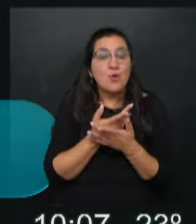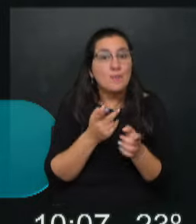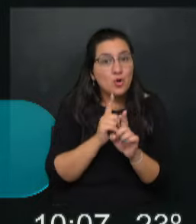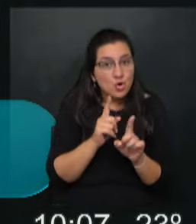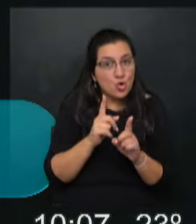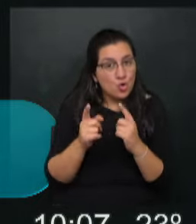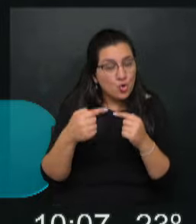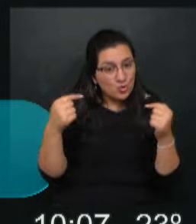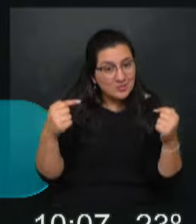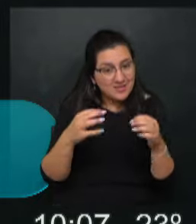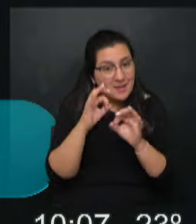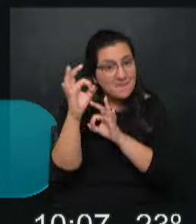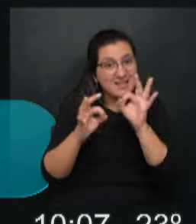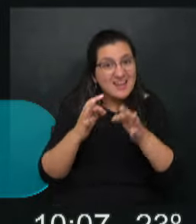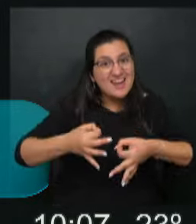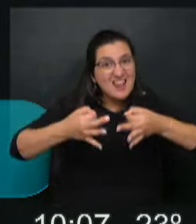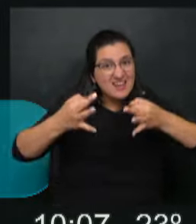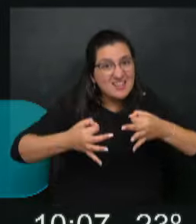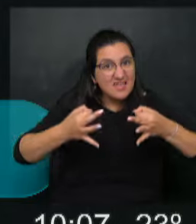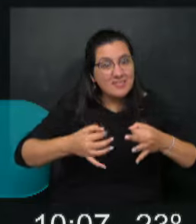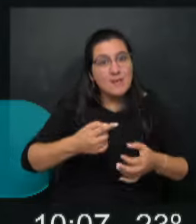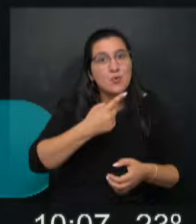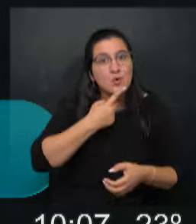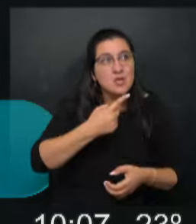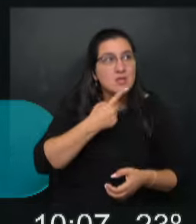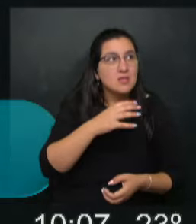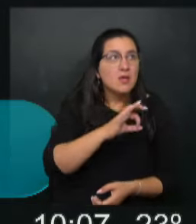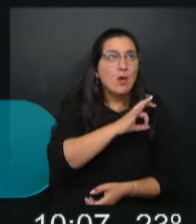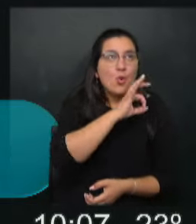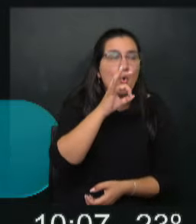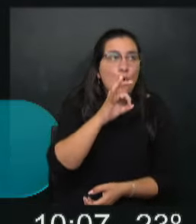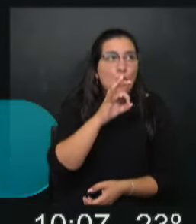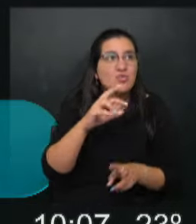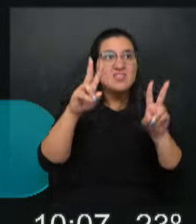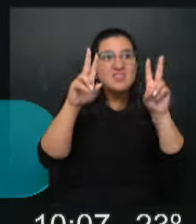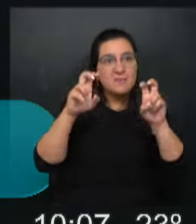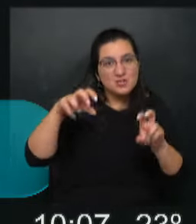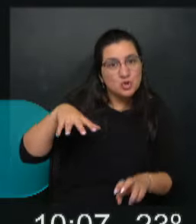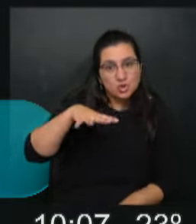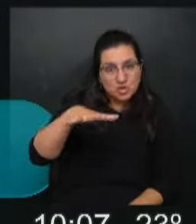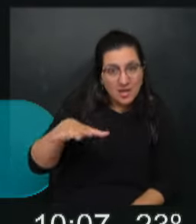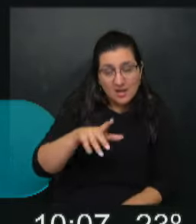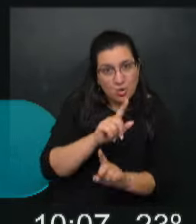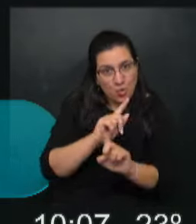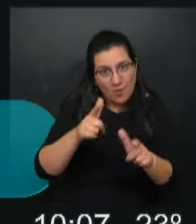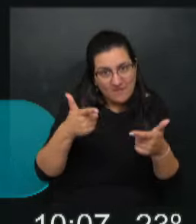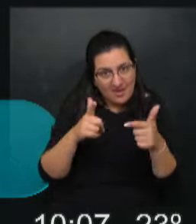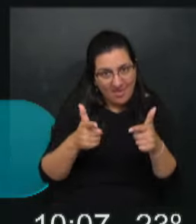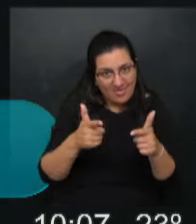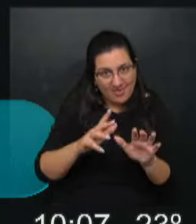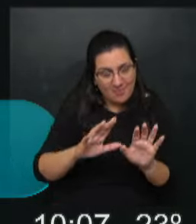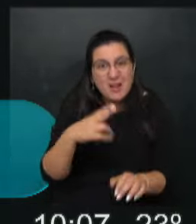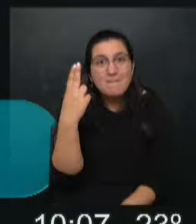que hablaran de política, o de política, digamos, de cuestiones sociales, populares, sí, todo eso estaba